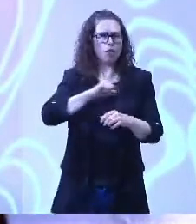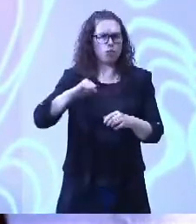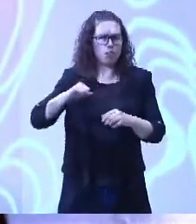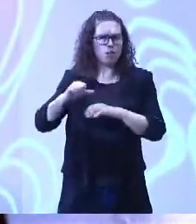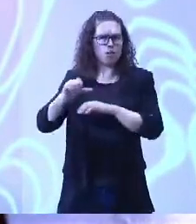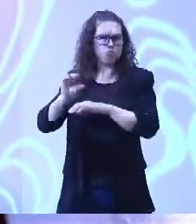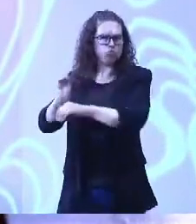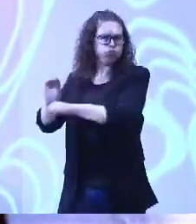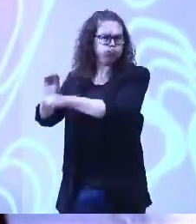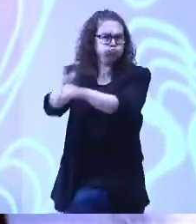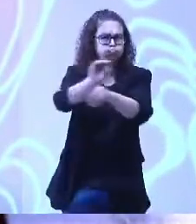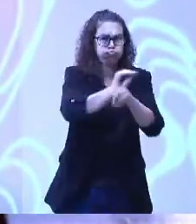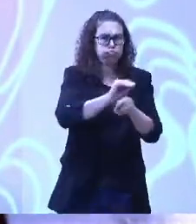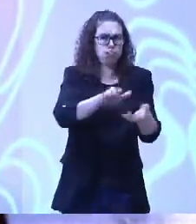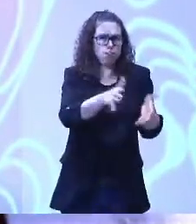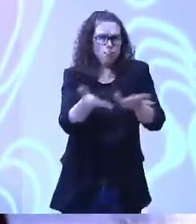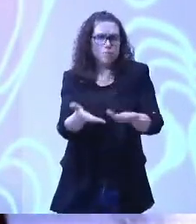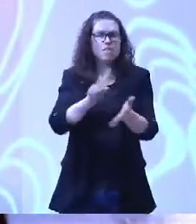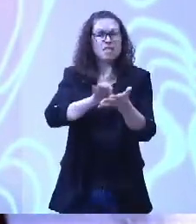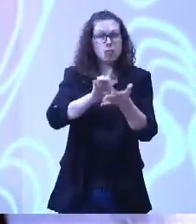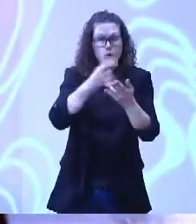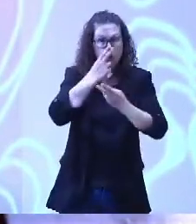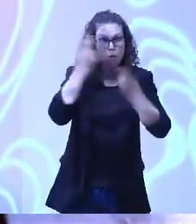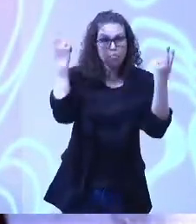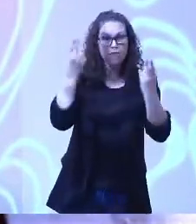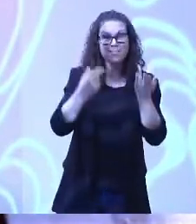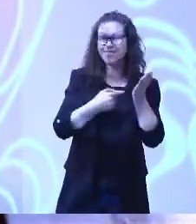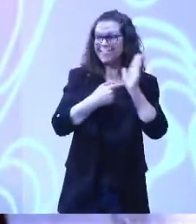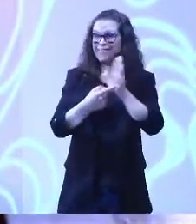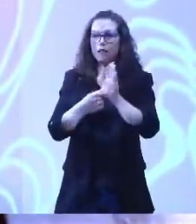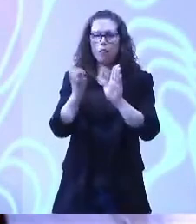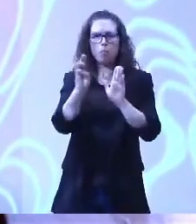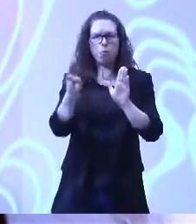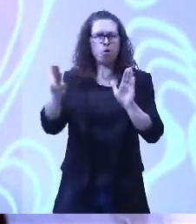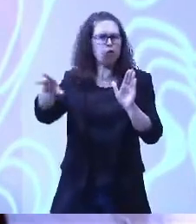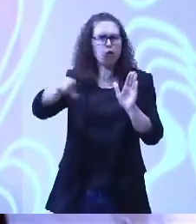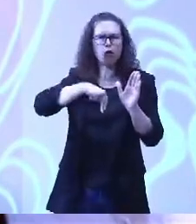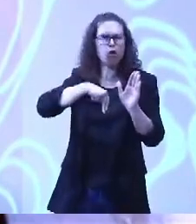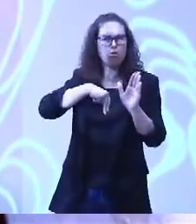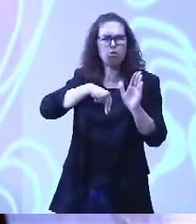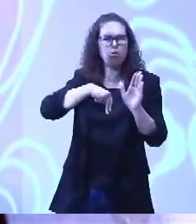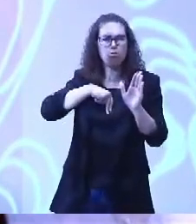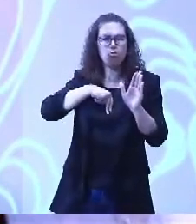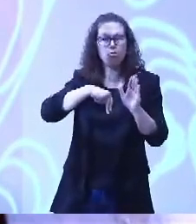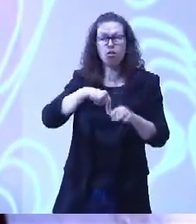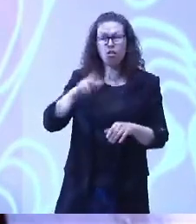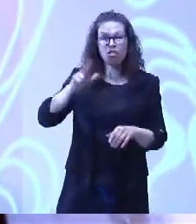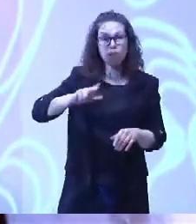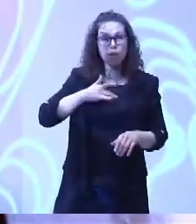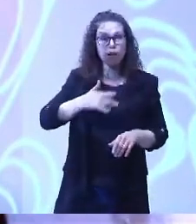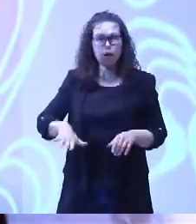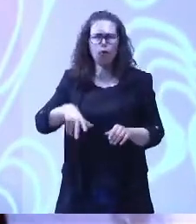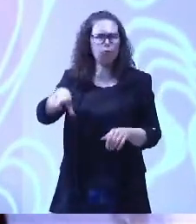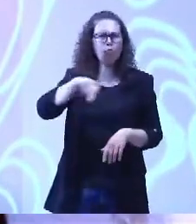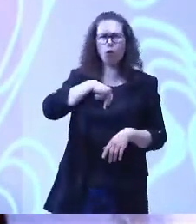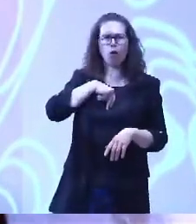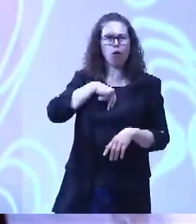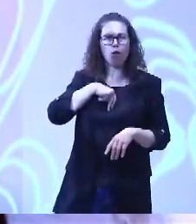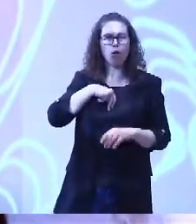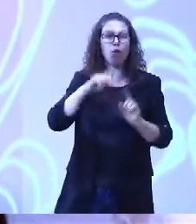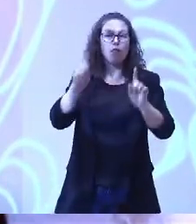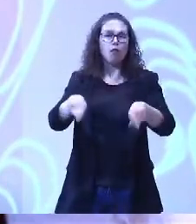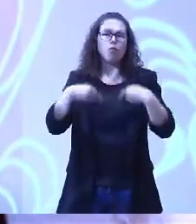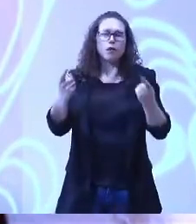financiar servicios públicos, el PP votó que no. Y a la condonación de la deuda han dicho que no. Y luego te dicen que es que